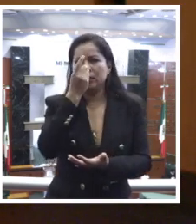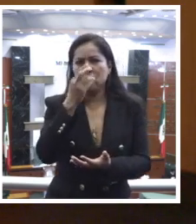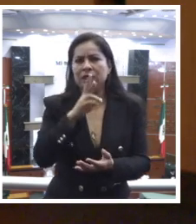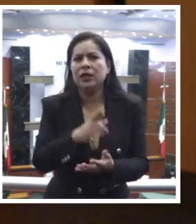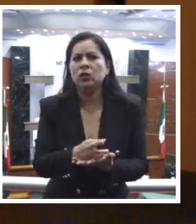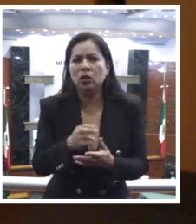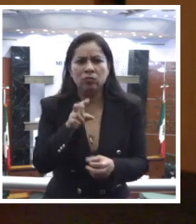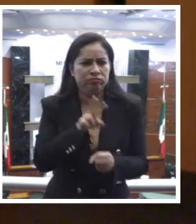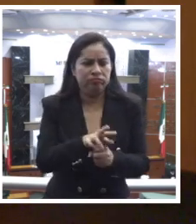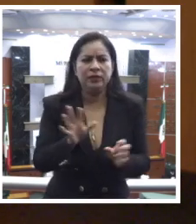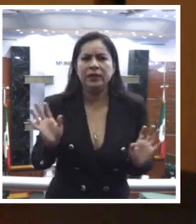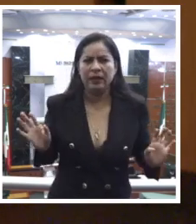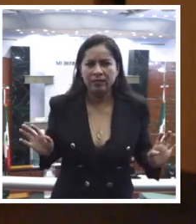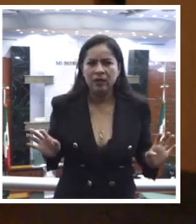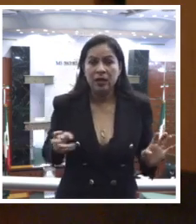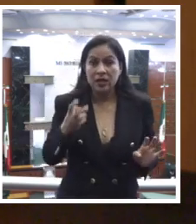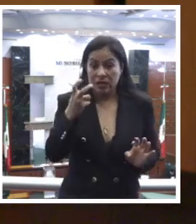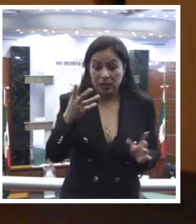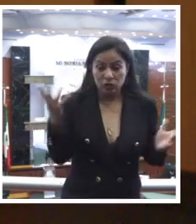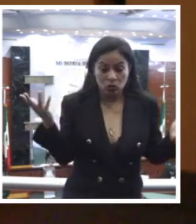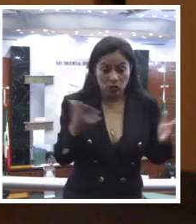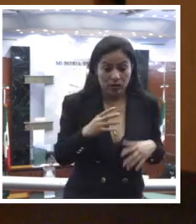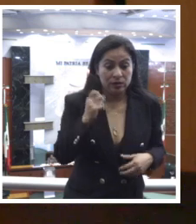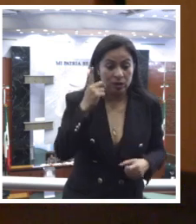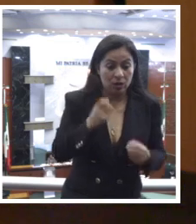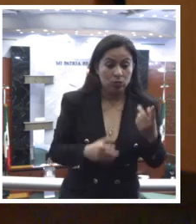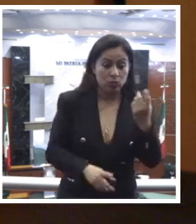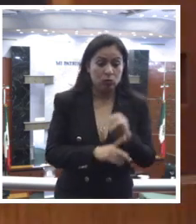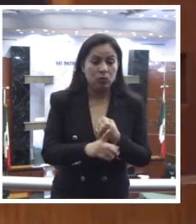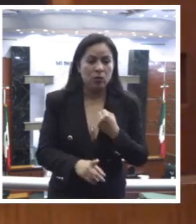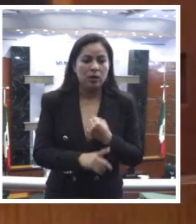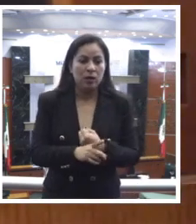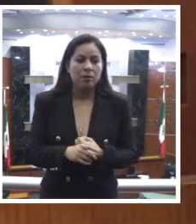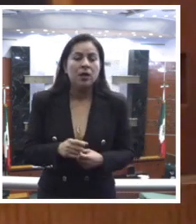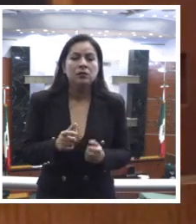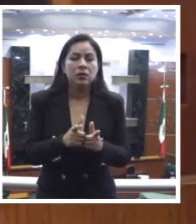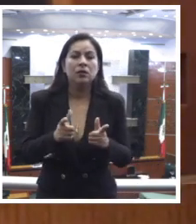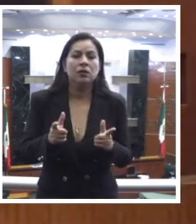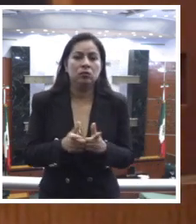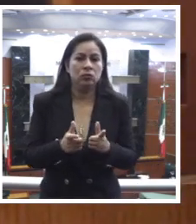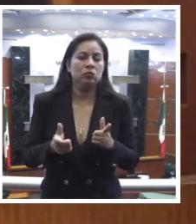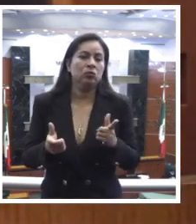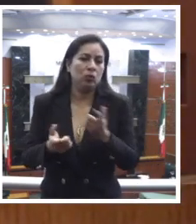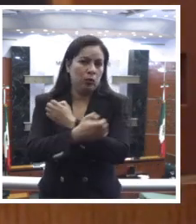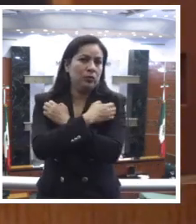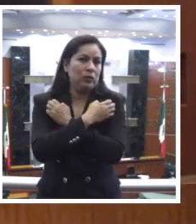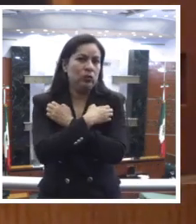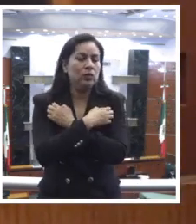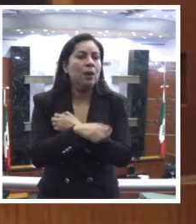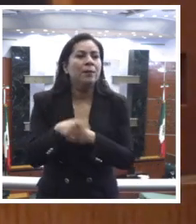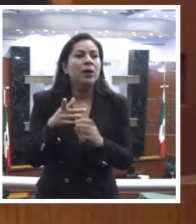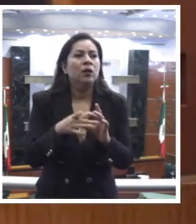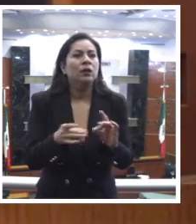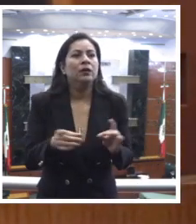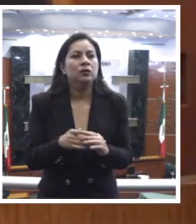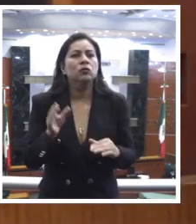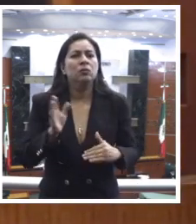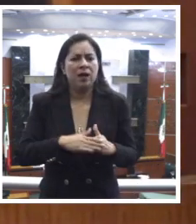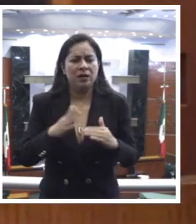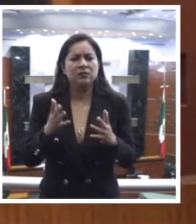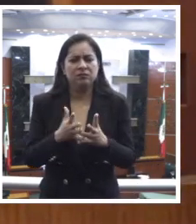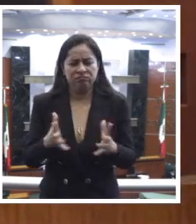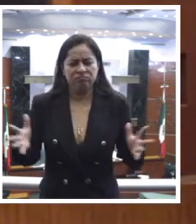directores, supervisores, y eso genera algunos conflictos en el sector educativo. Pero quiero decir que en su gran